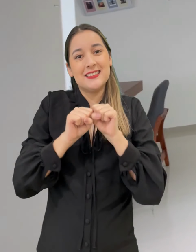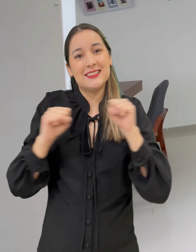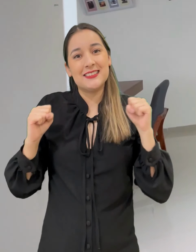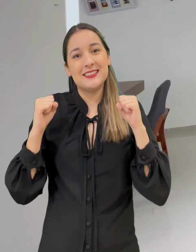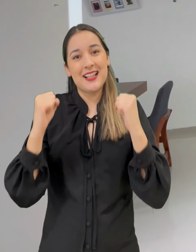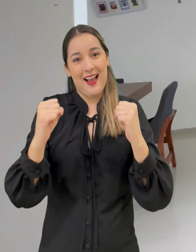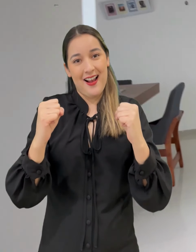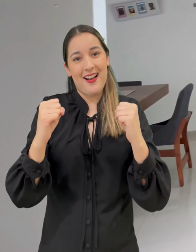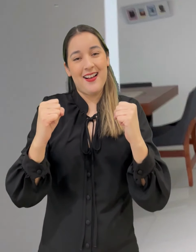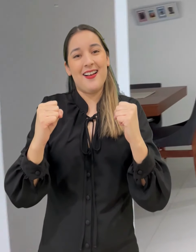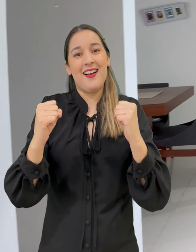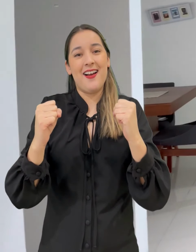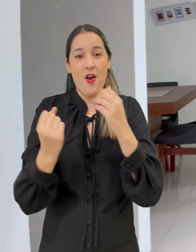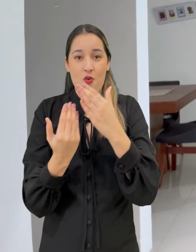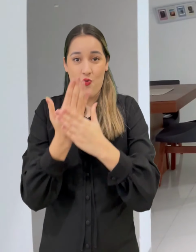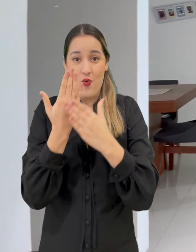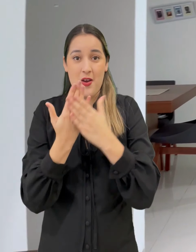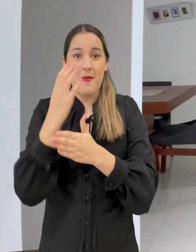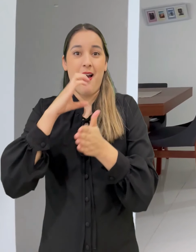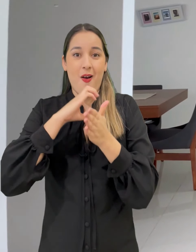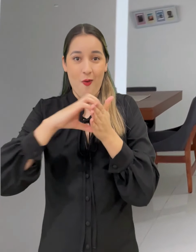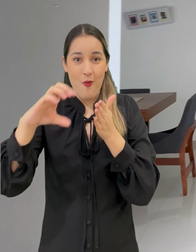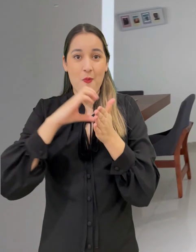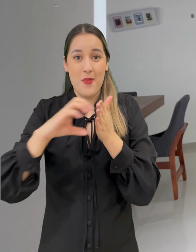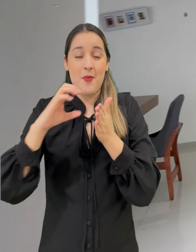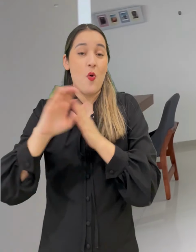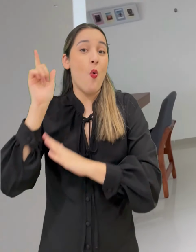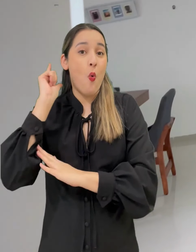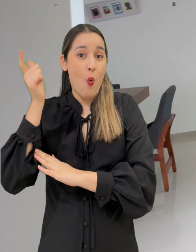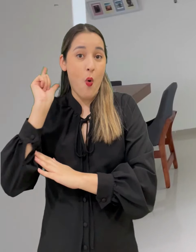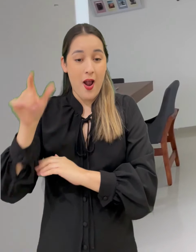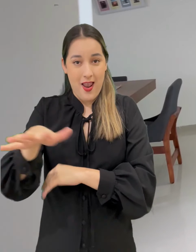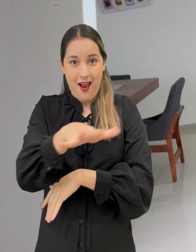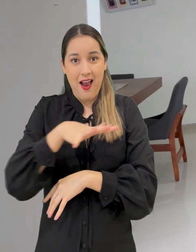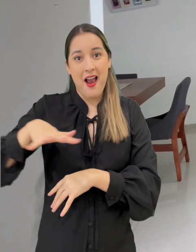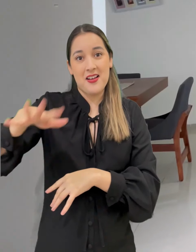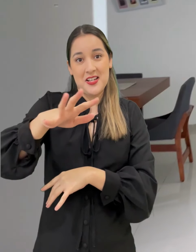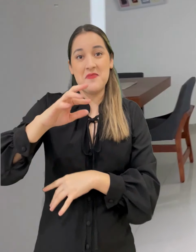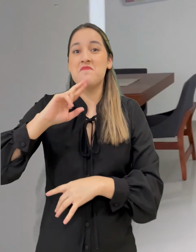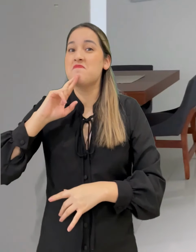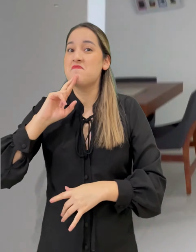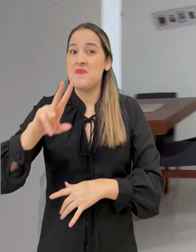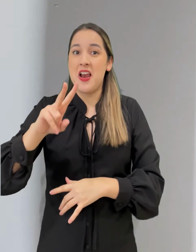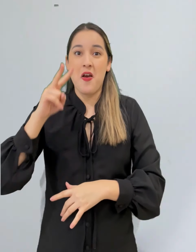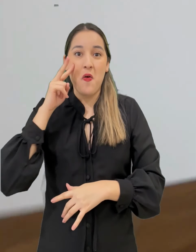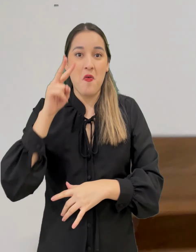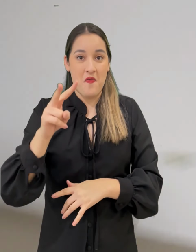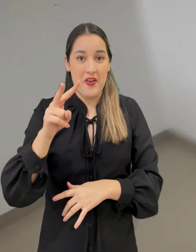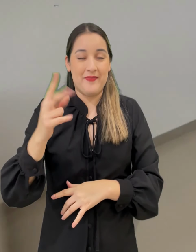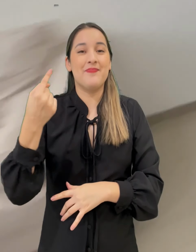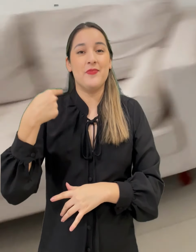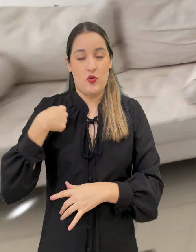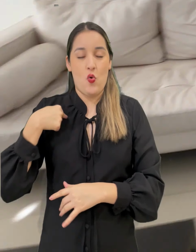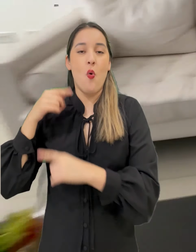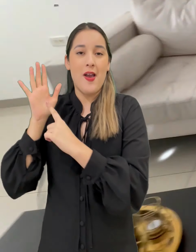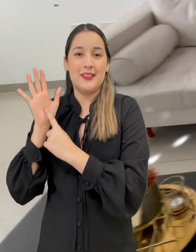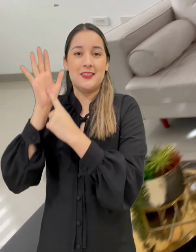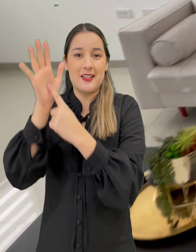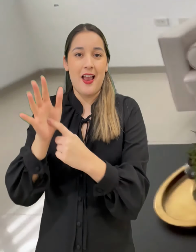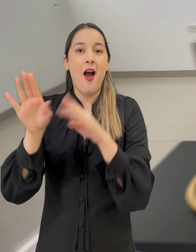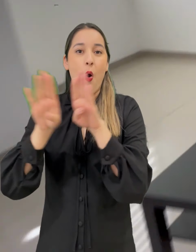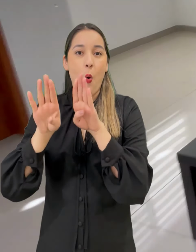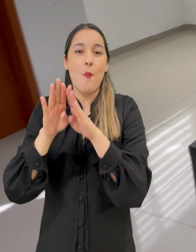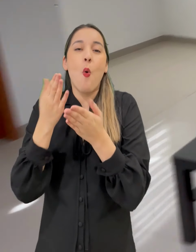que ordenamos que esperemos que quede mejor en este espacio entonces normalmente les voy a enseñar cómo